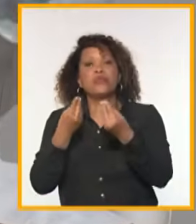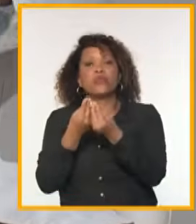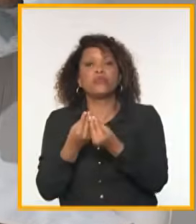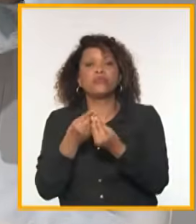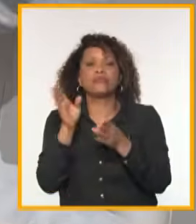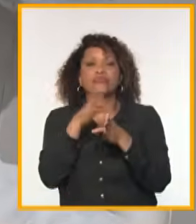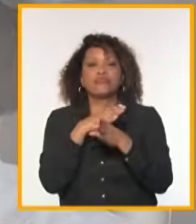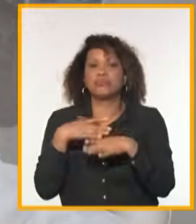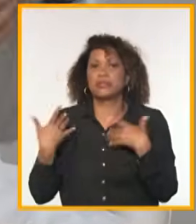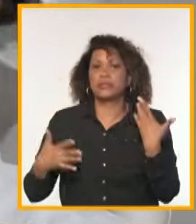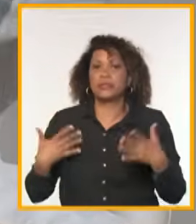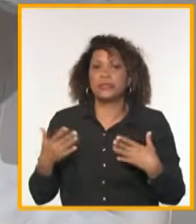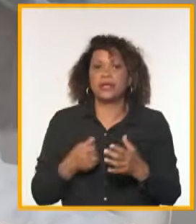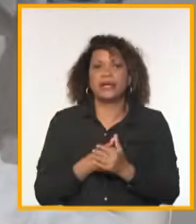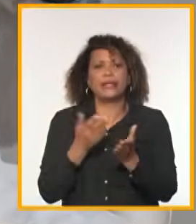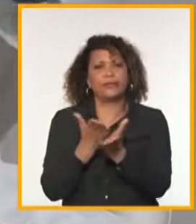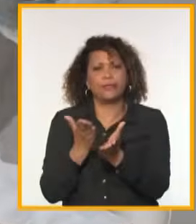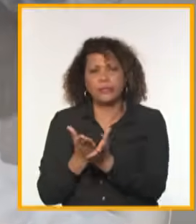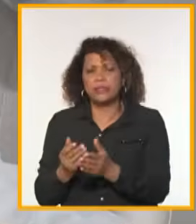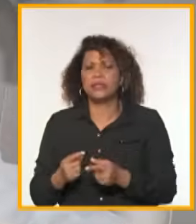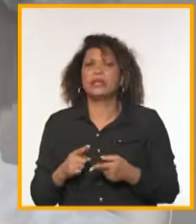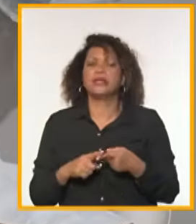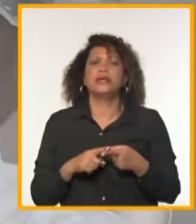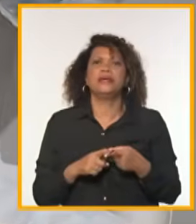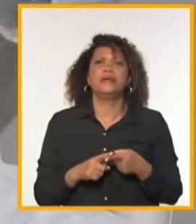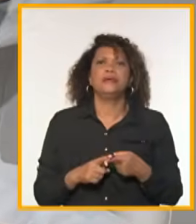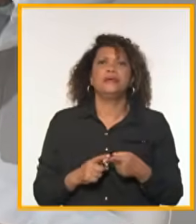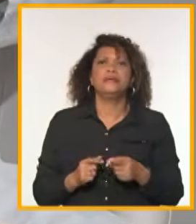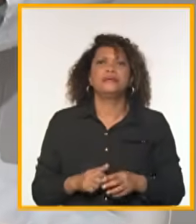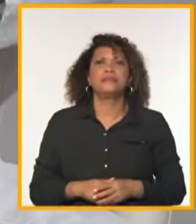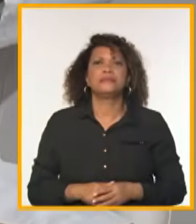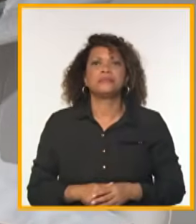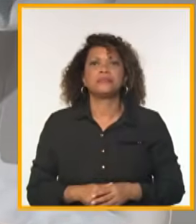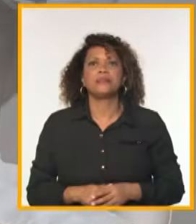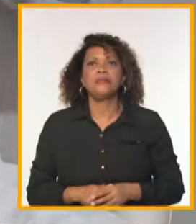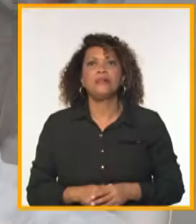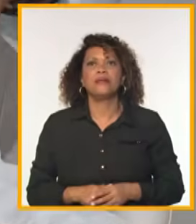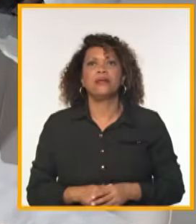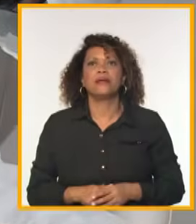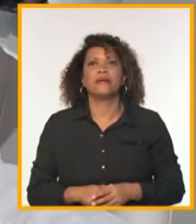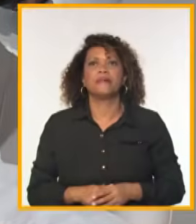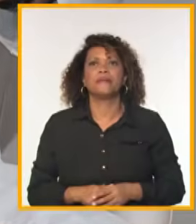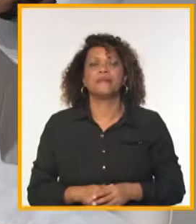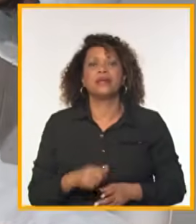actividades estudiantiles, ¿no? Él como decano.